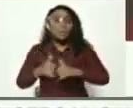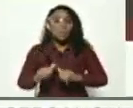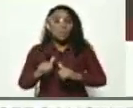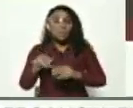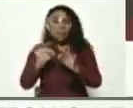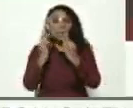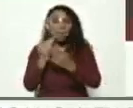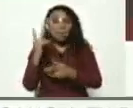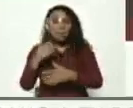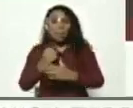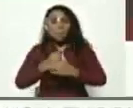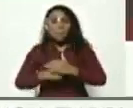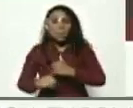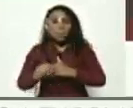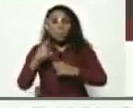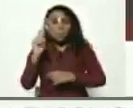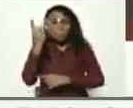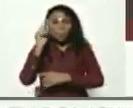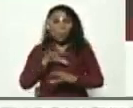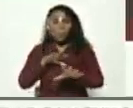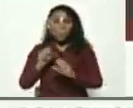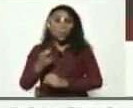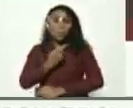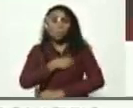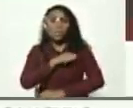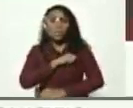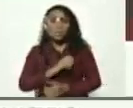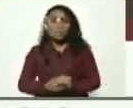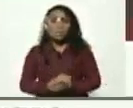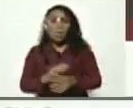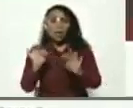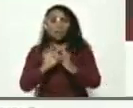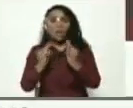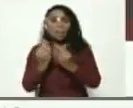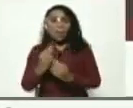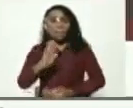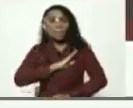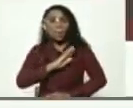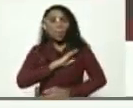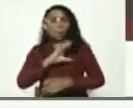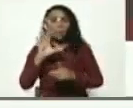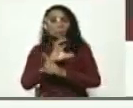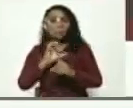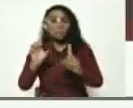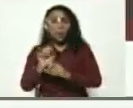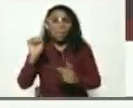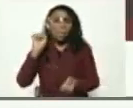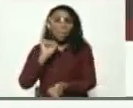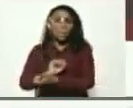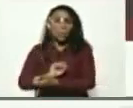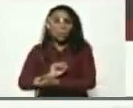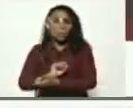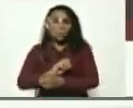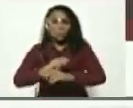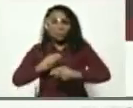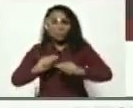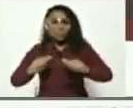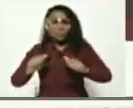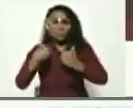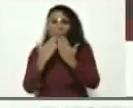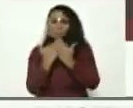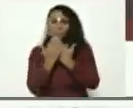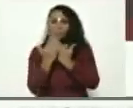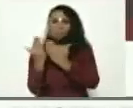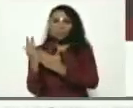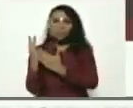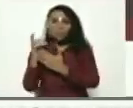de los conquistadores o primeros pobladores españoles, familia perteneciente a la clase de esclavistas terratenientes, vecinos de la